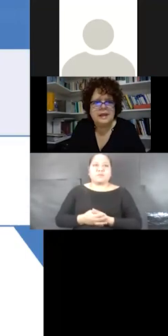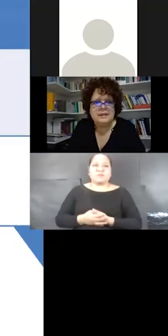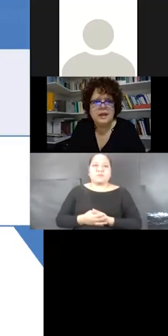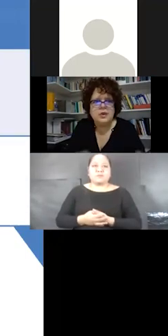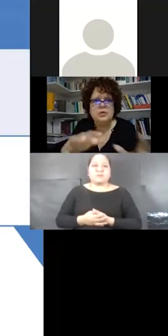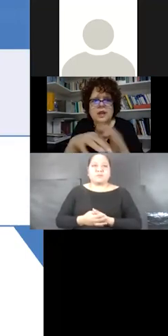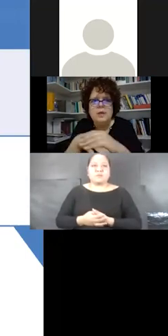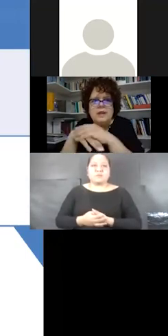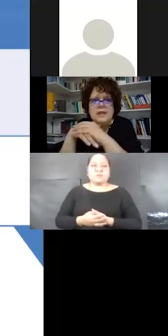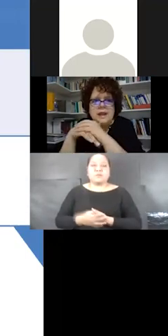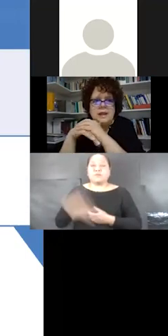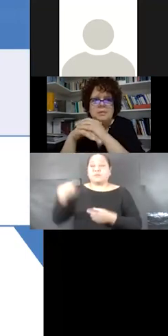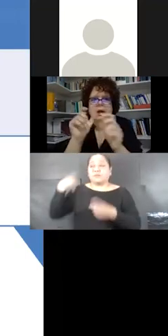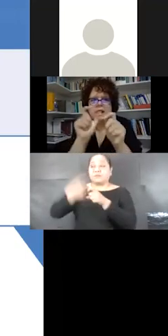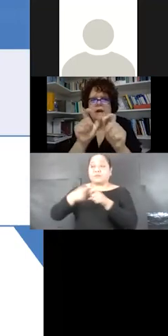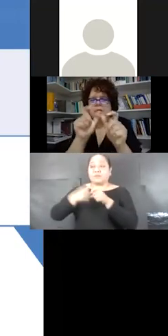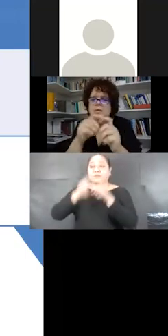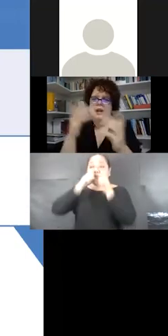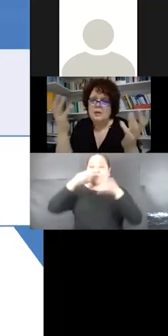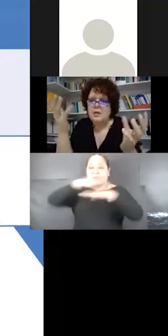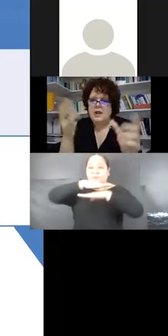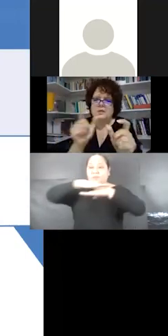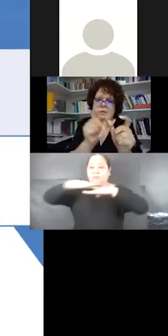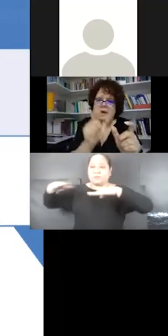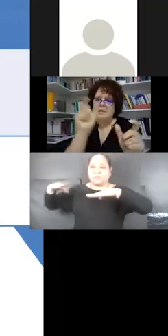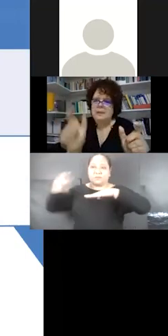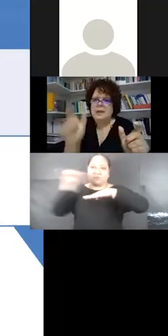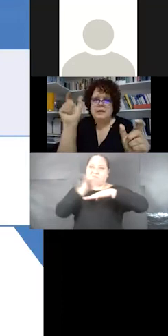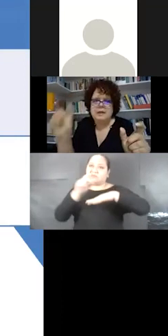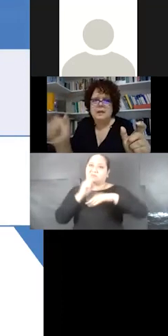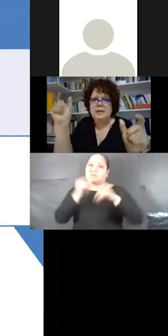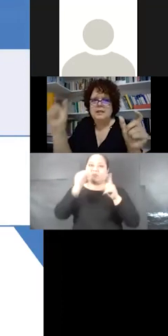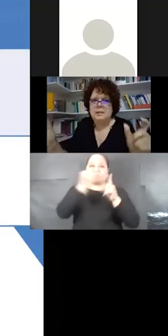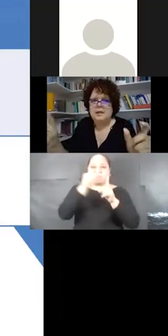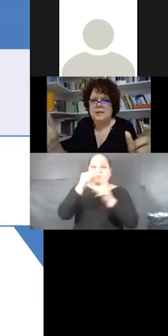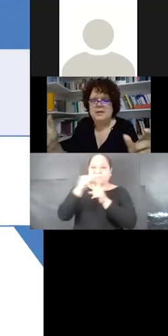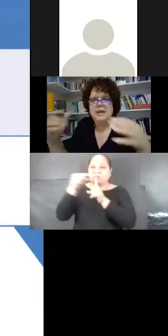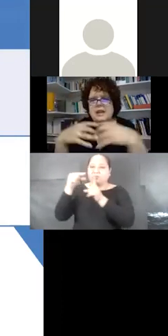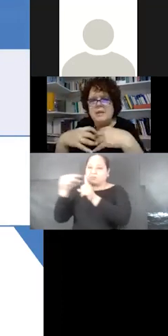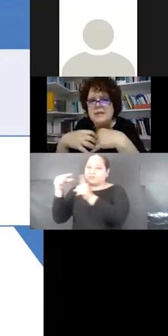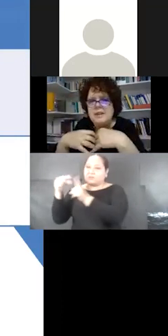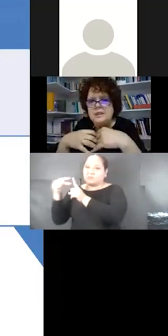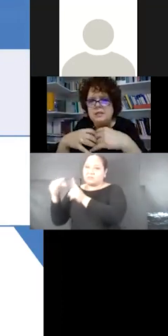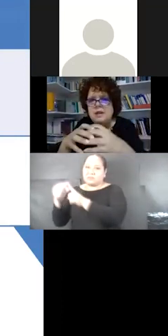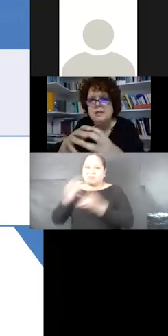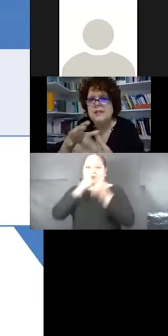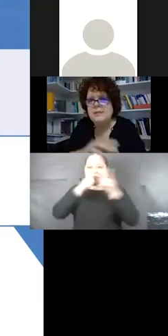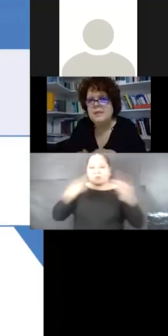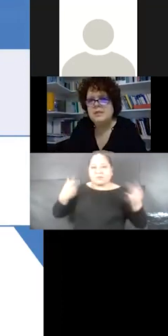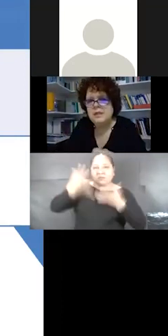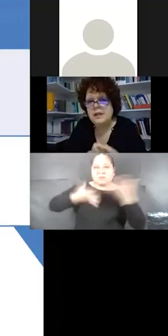El castellano es una lengua lineal, como las lenguas orales, ¿no? Palabra tras palabra, tras palabra, tras palabra, ¿no? En la lengua de señas es una